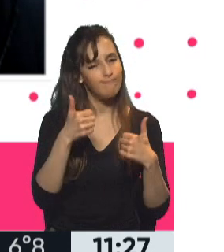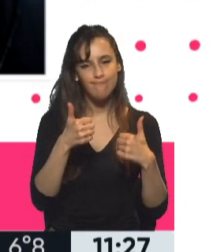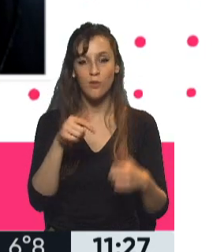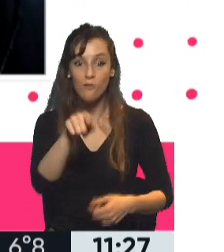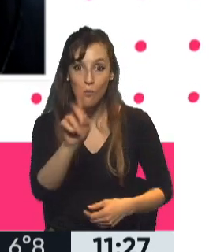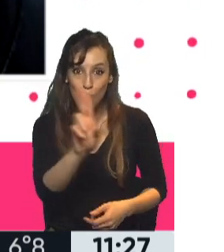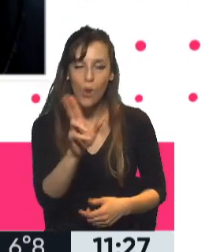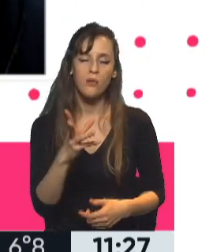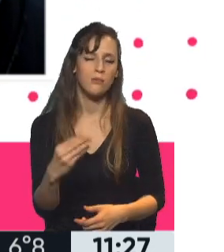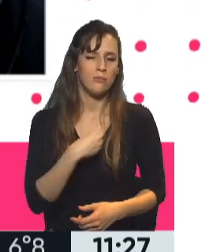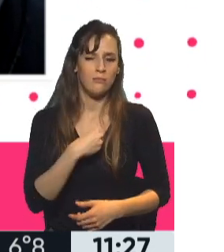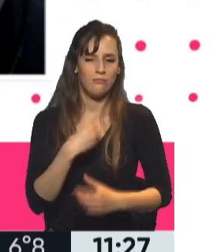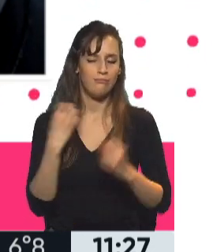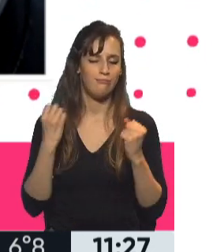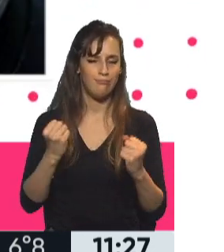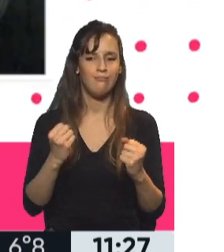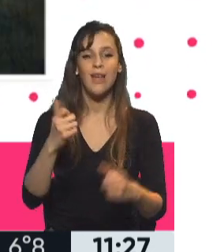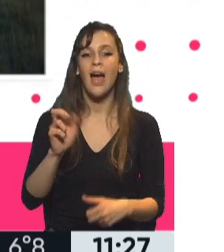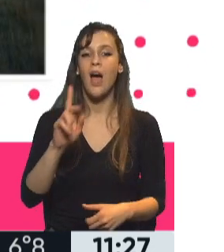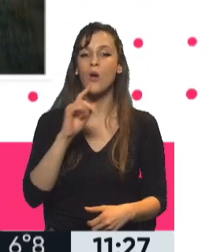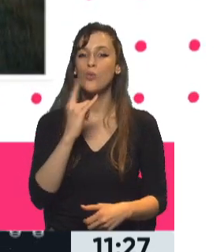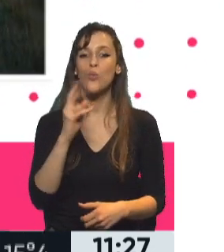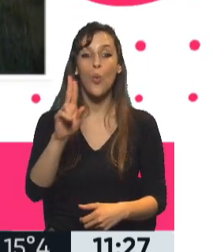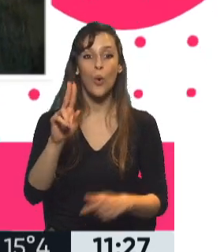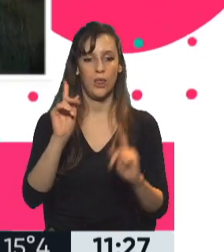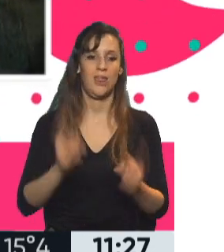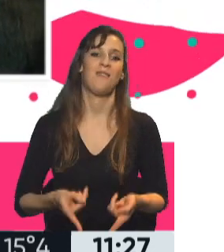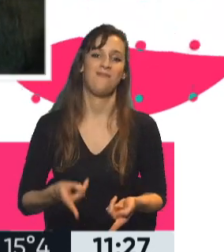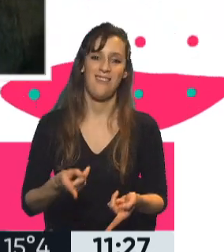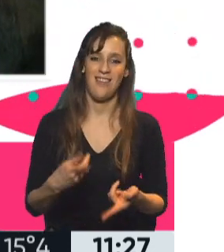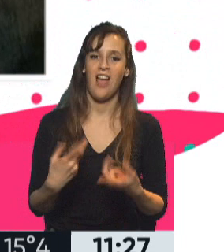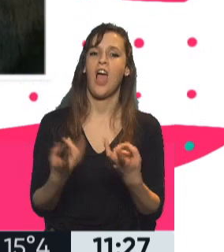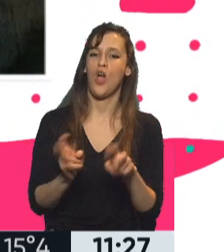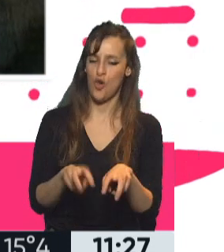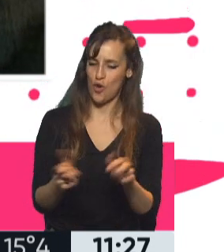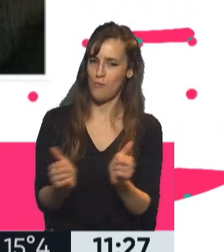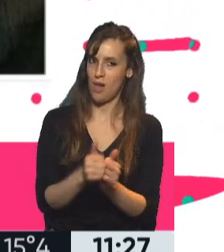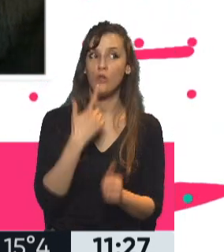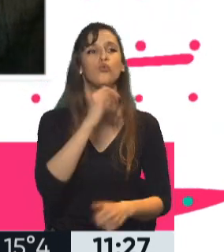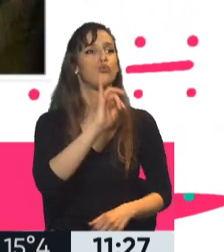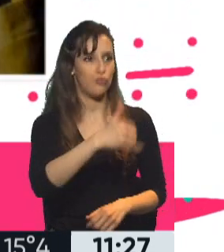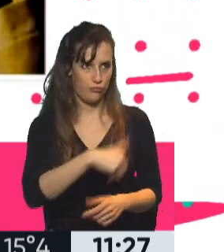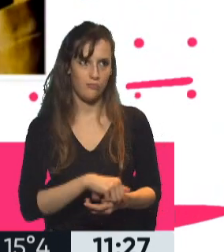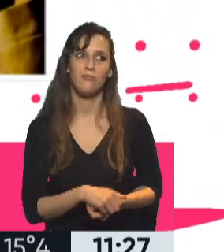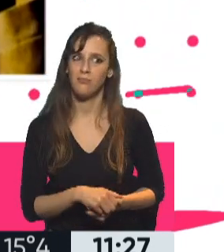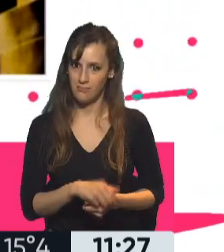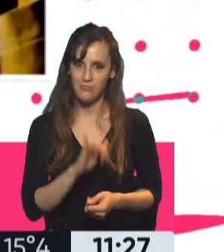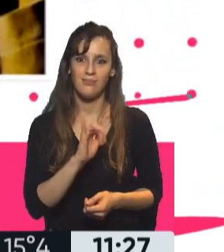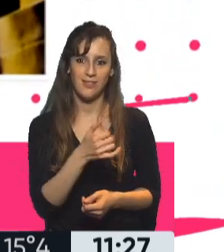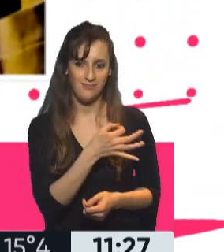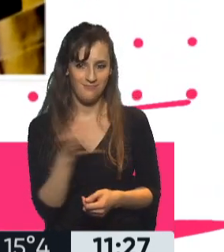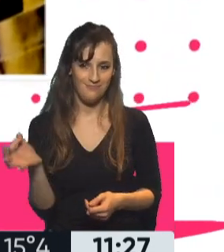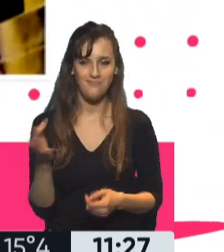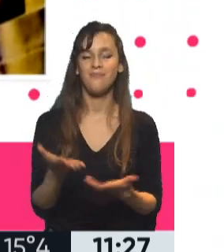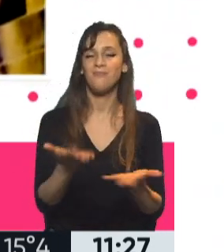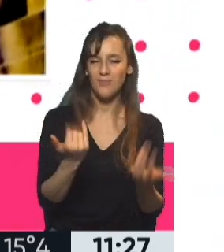te conozco, sos una topadora. Y Artur ahí, mira, Artur queda ahí como, acompaña. Sí, dice. Dámelo a mí. Arturo, ¿y la receta? ¿Hay